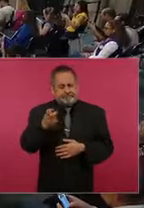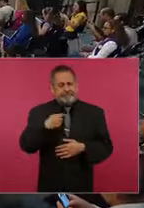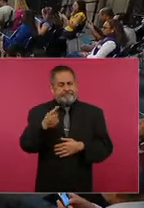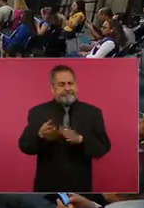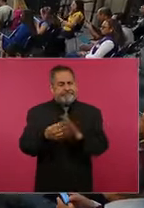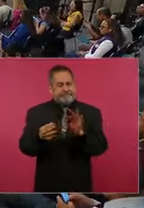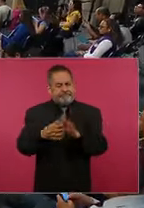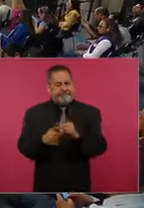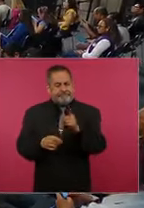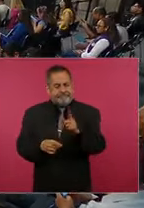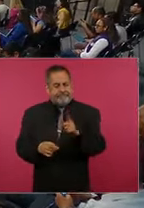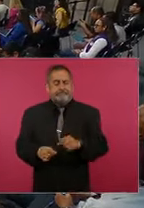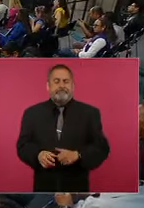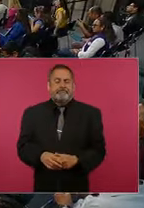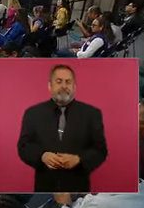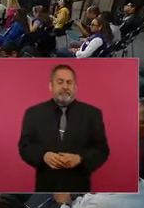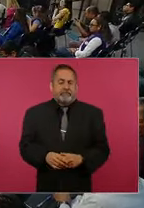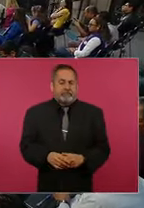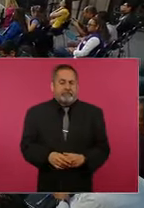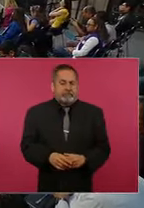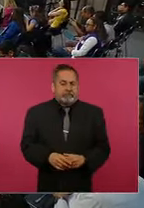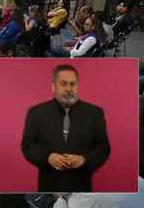explicación.